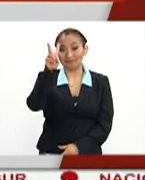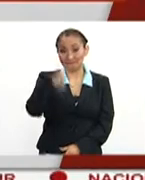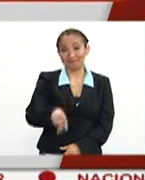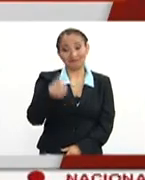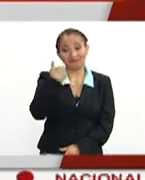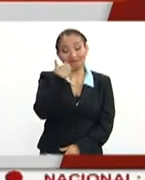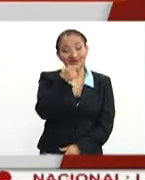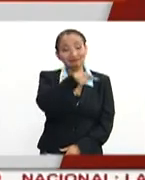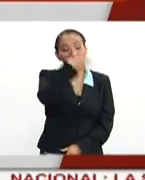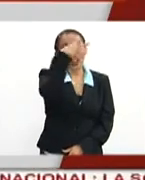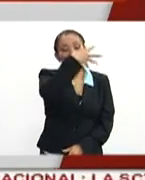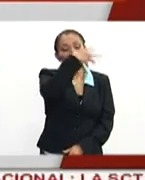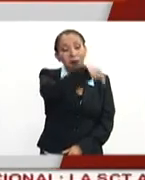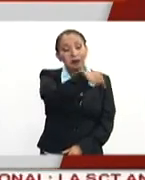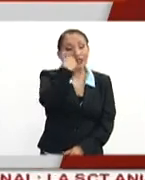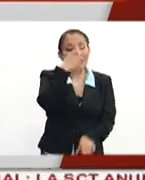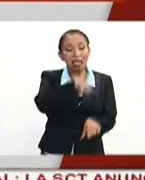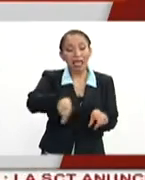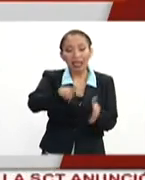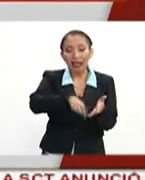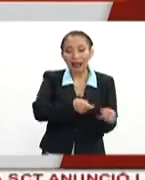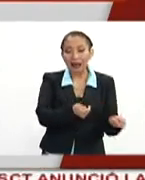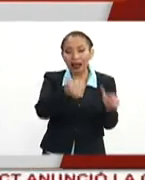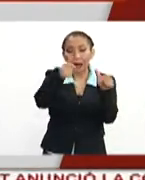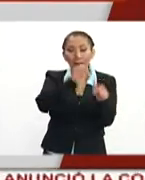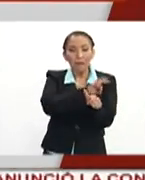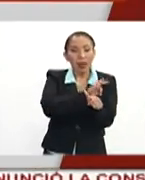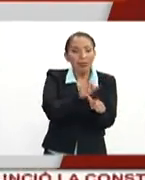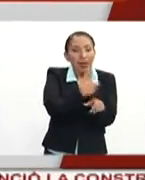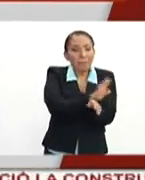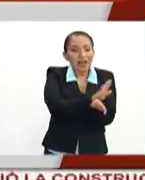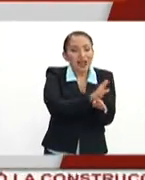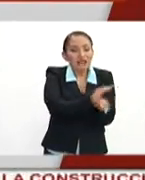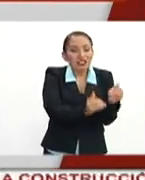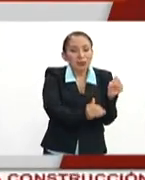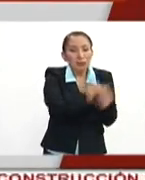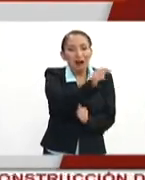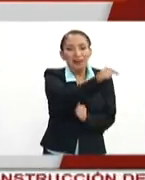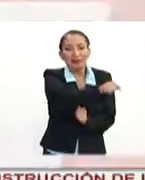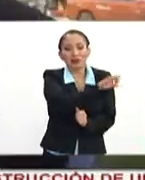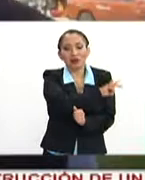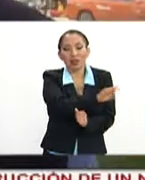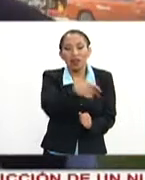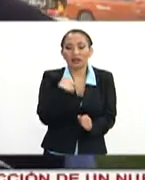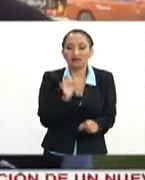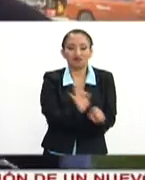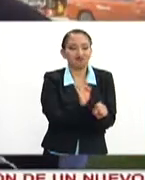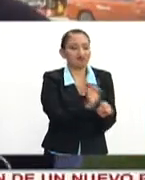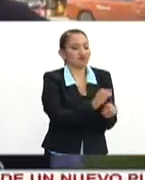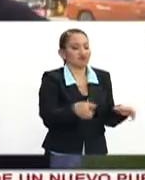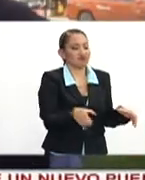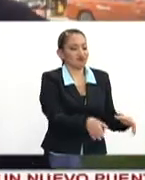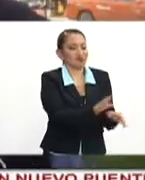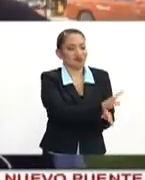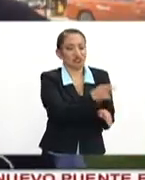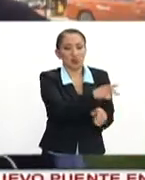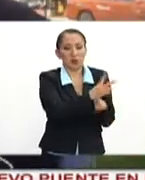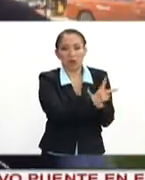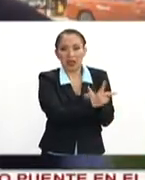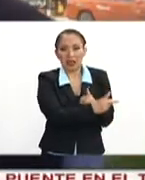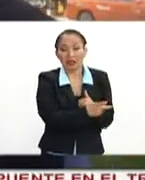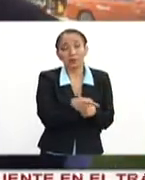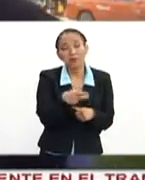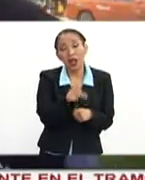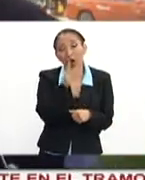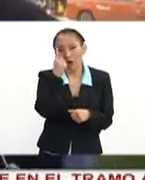Efectivamente, la intención de Donald Trump de eliminarlo es para poder tener beneficios y poder establecer medidas proteccionistas a favor de su país. Como lo ha